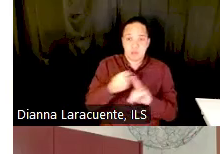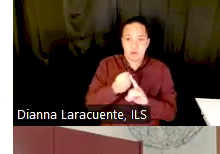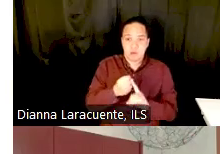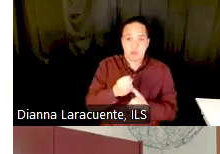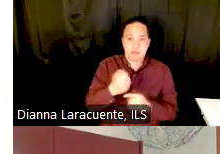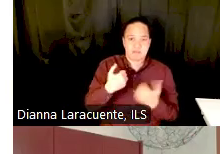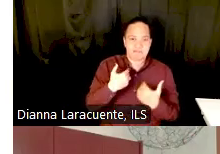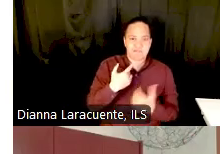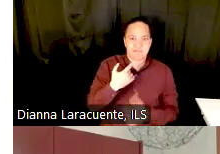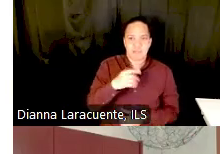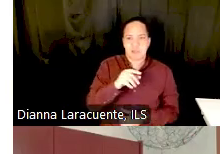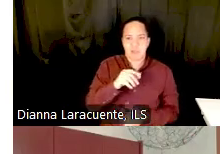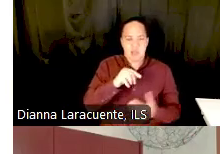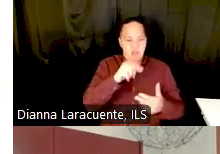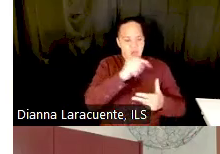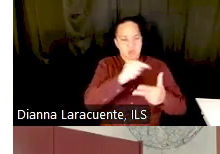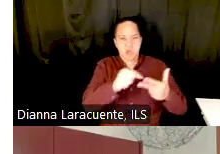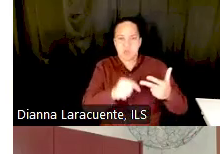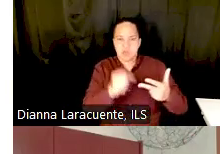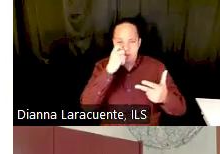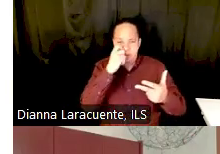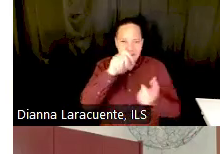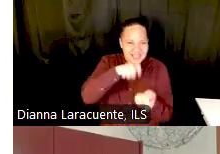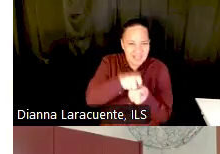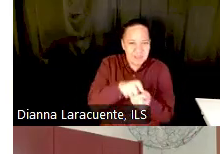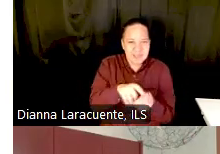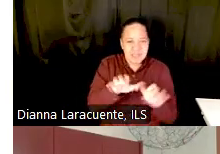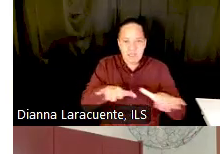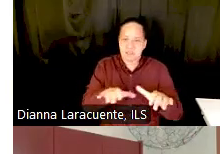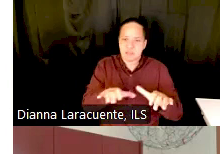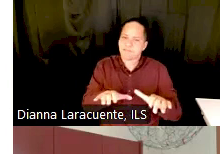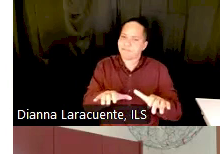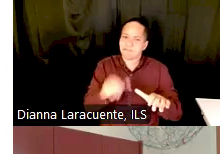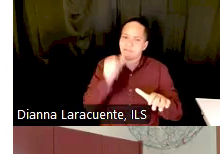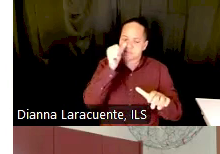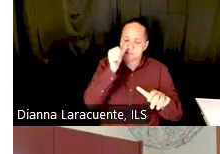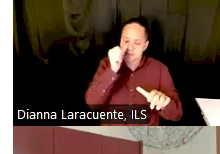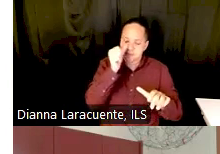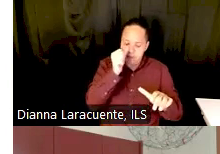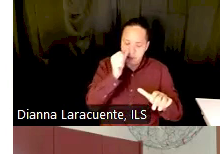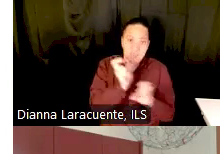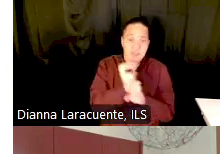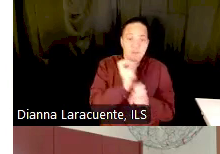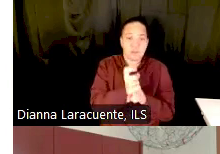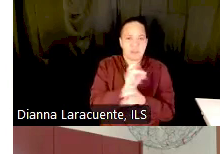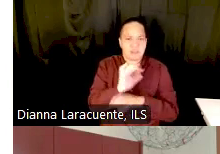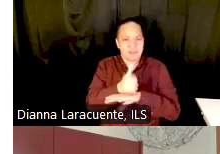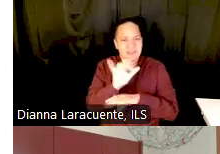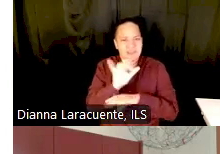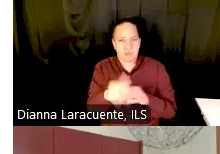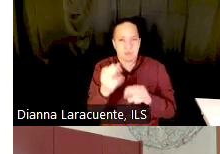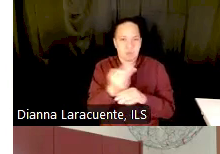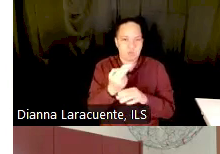que eso es estrictamente lo que hay que hacer, es riesgoso, es muy difícil establecer, puesto que hay que utilizar también